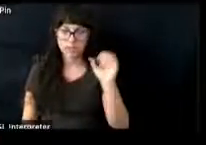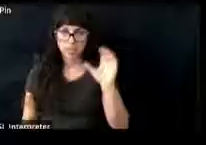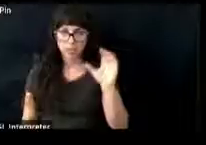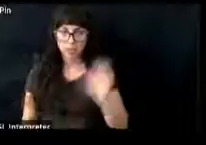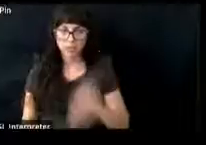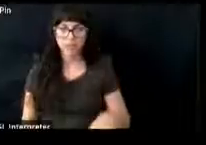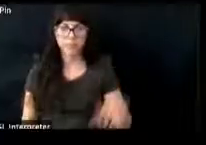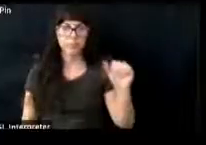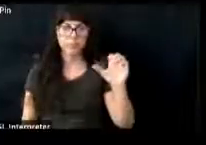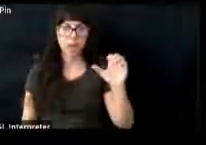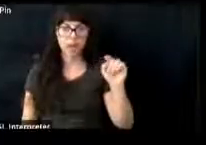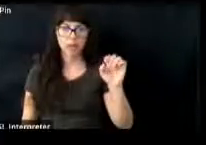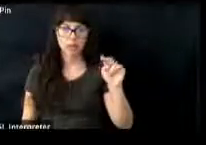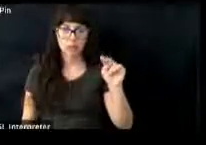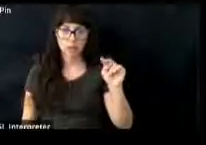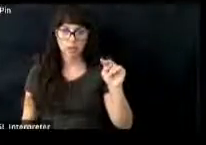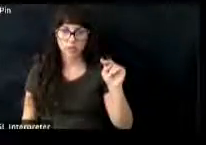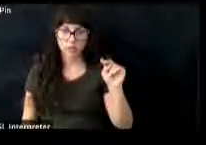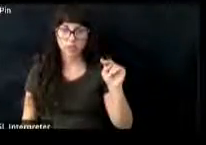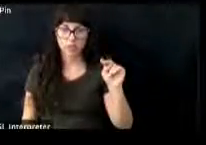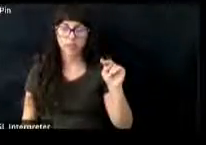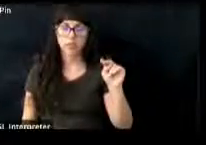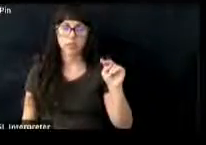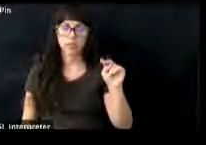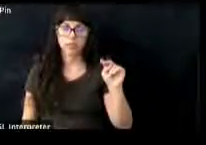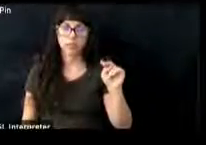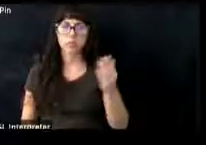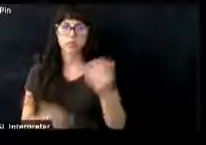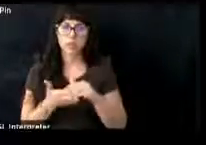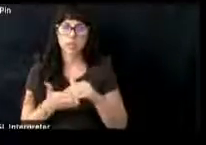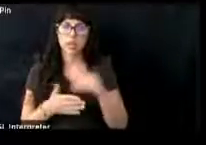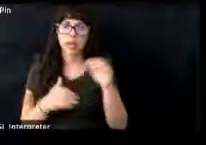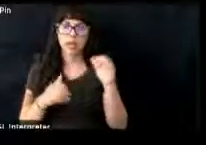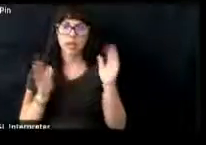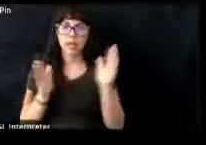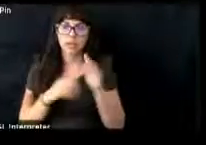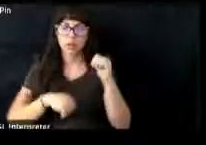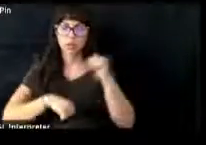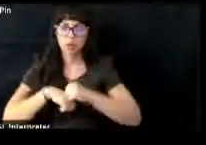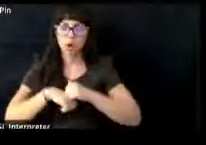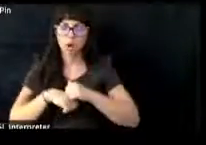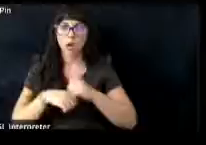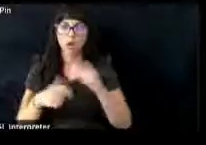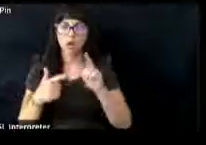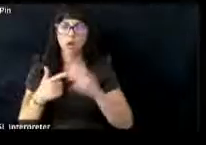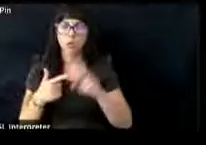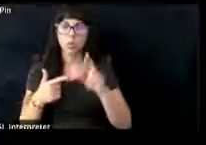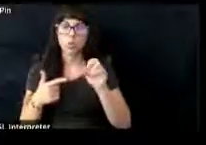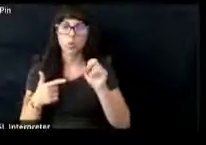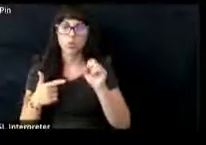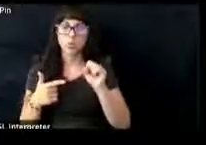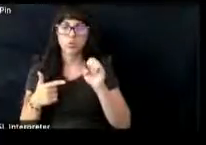Acton. It's Little Rock, Rosemont, Santa Clarita, Acton.